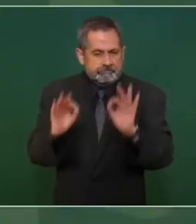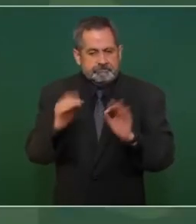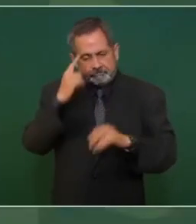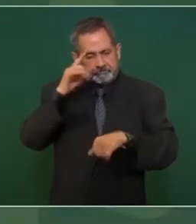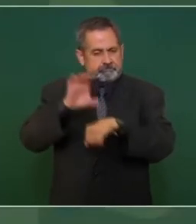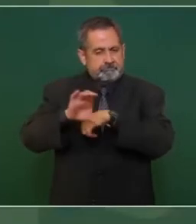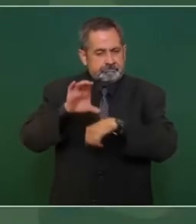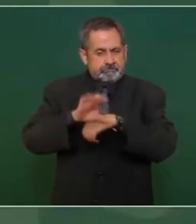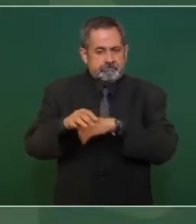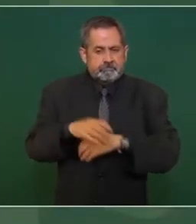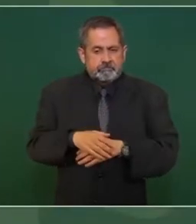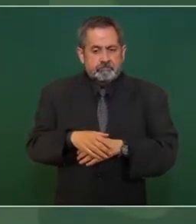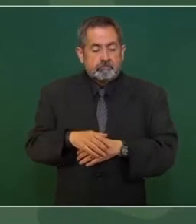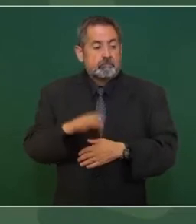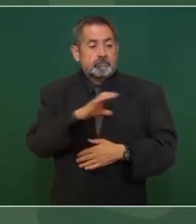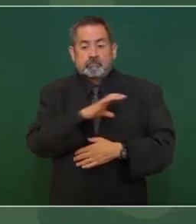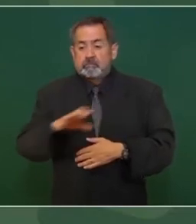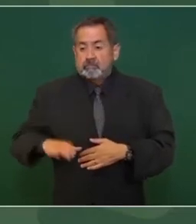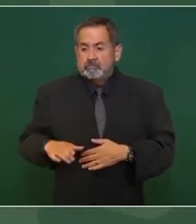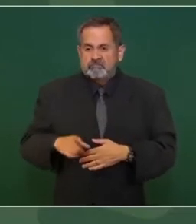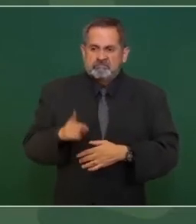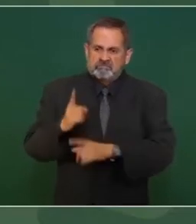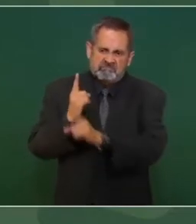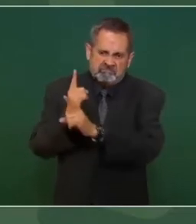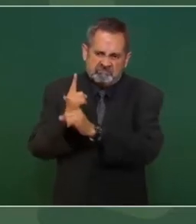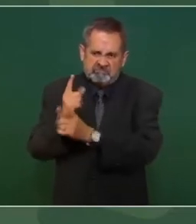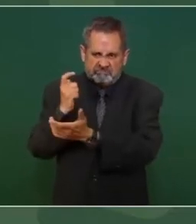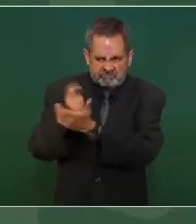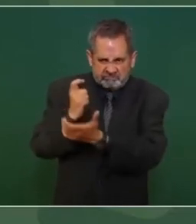en paz, que ningún candidato sea amenazado,